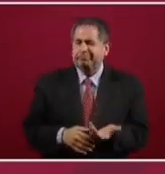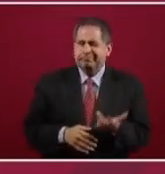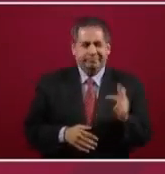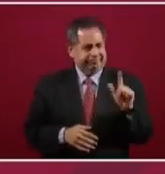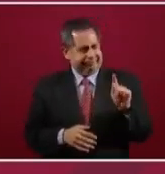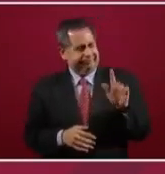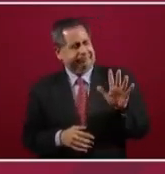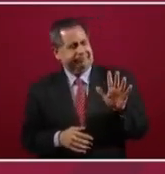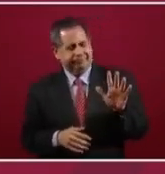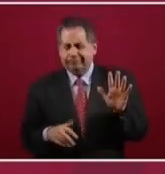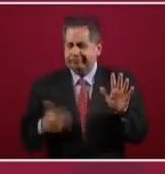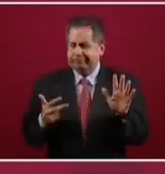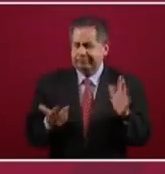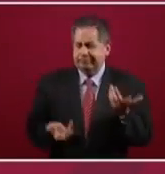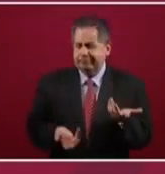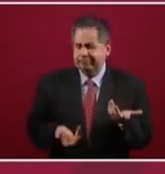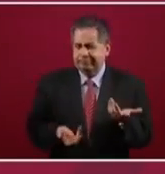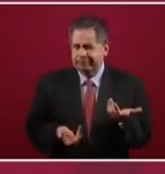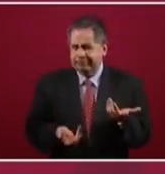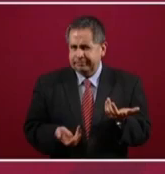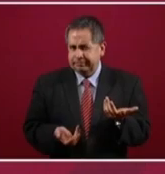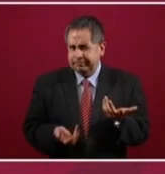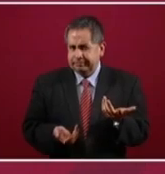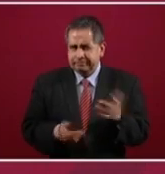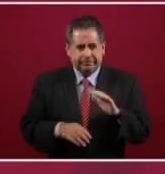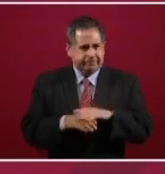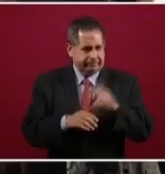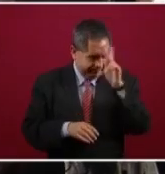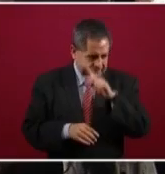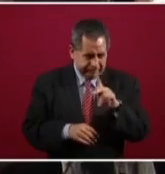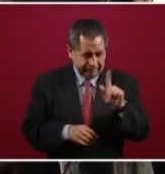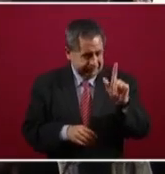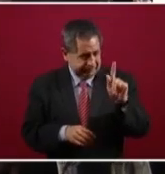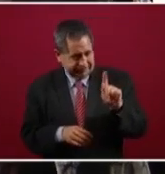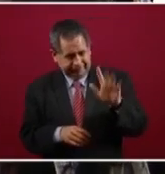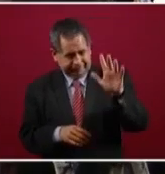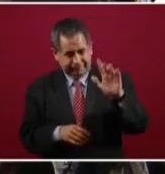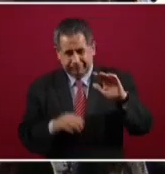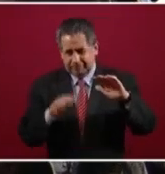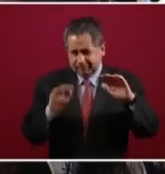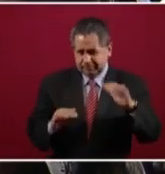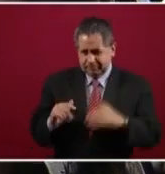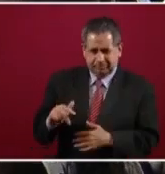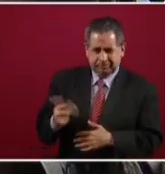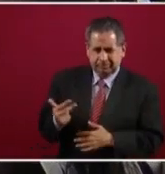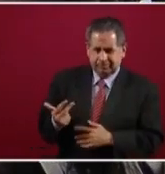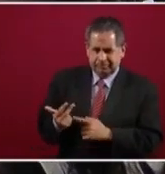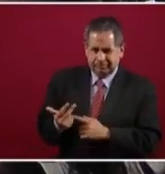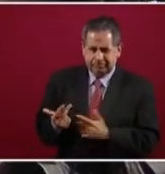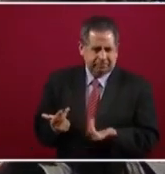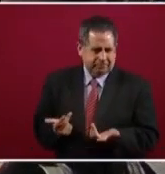y más tragedias, pero de 70 y tantas a 13.